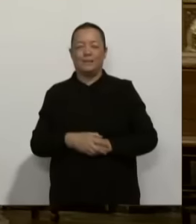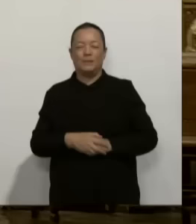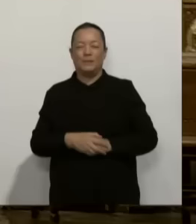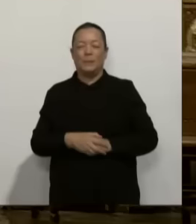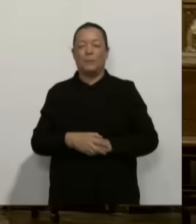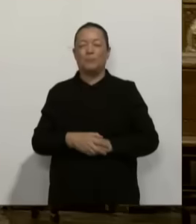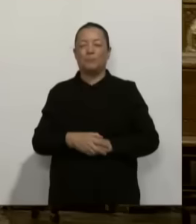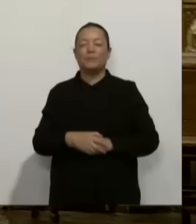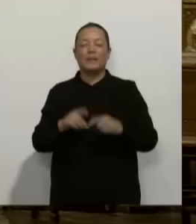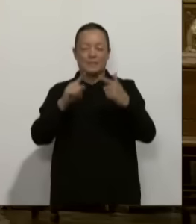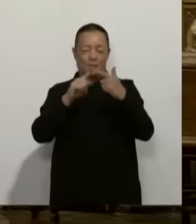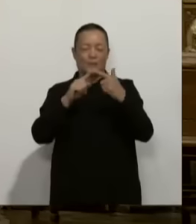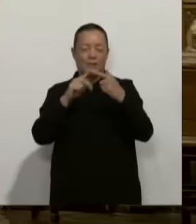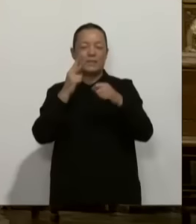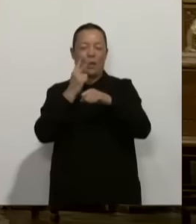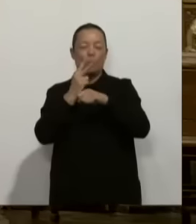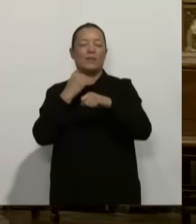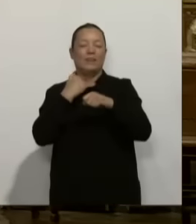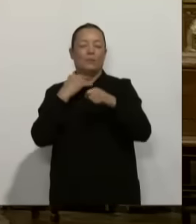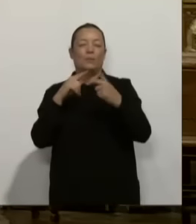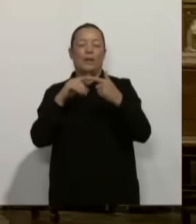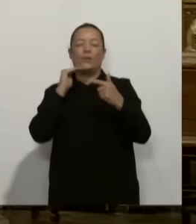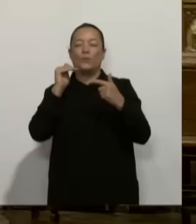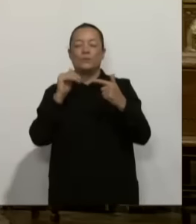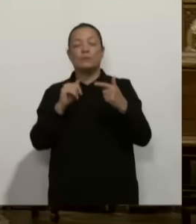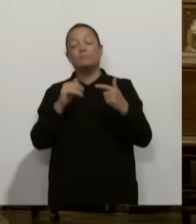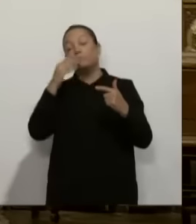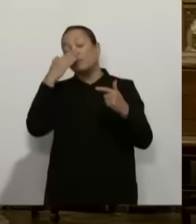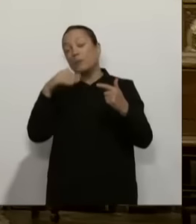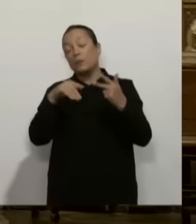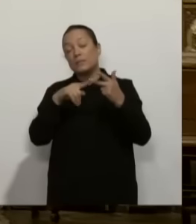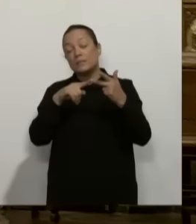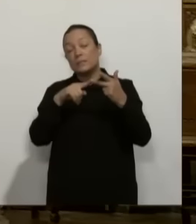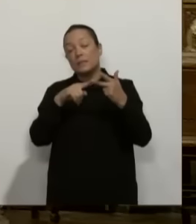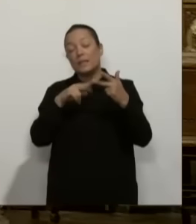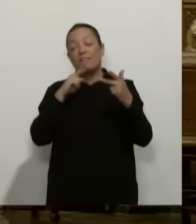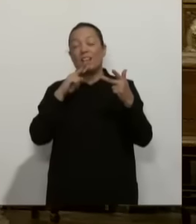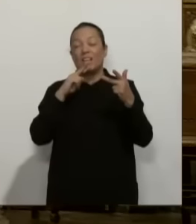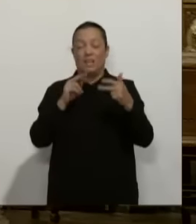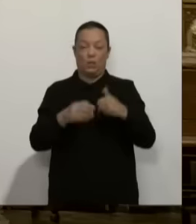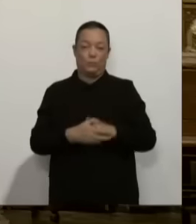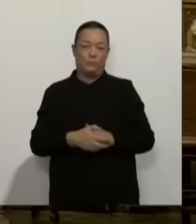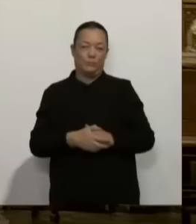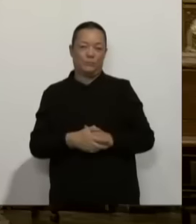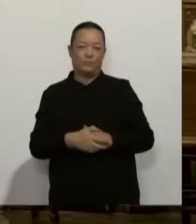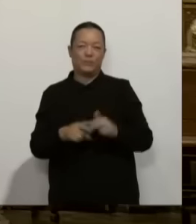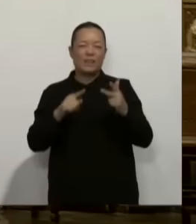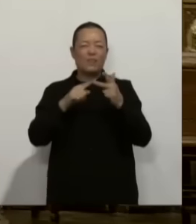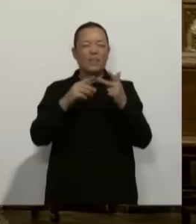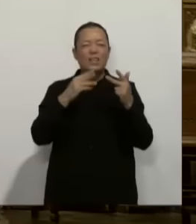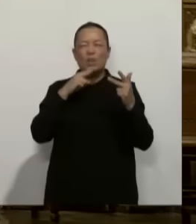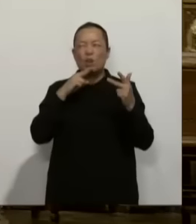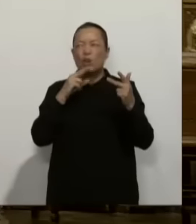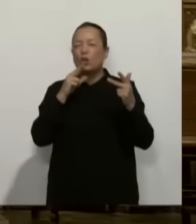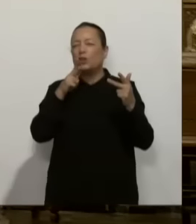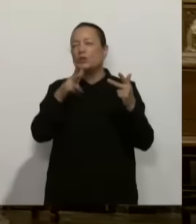que nos habla la segunda lectura. Y después, el Evangelio, donde nos dice